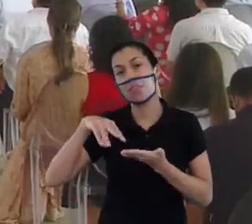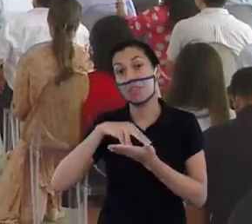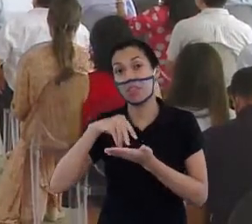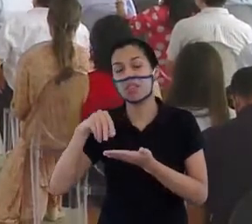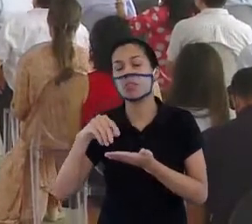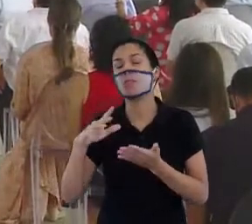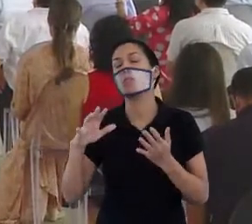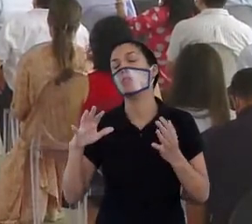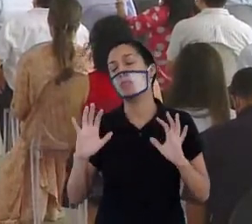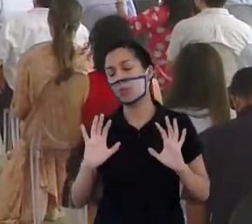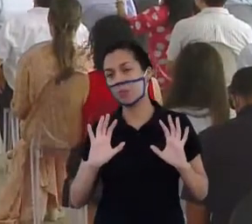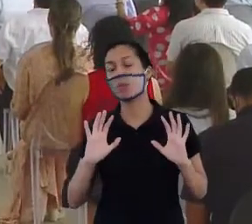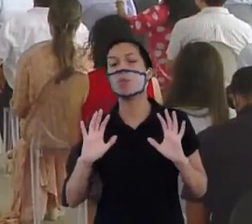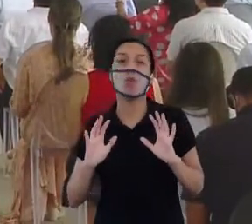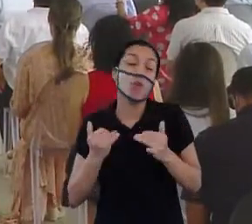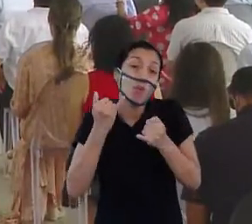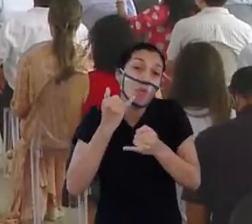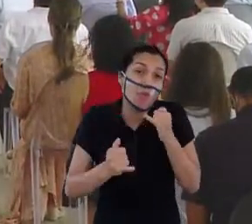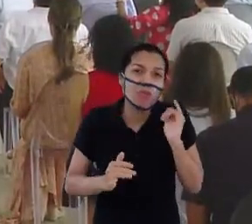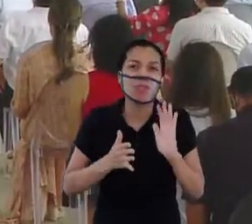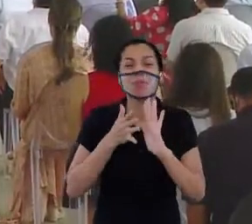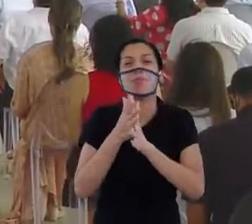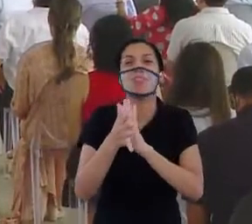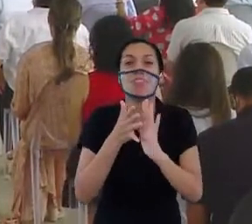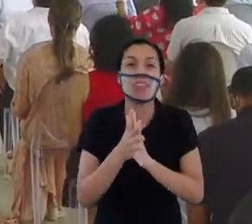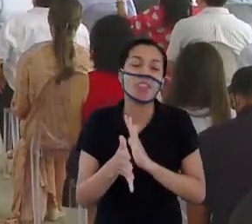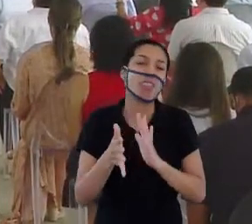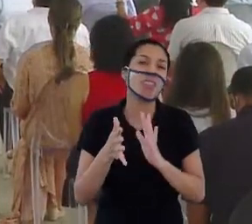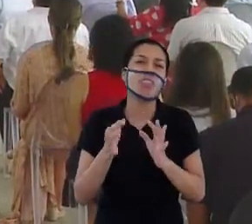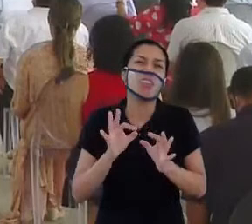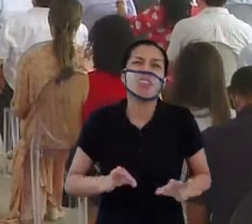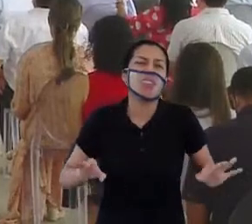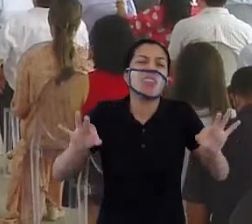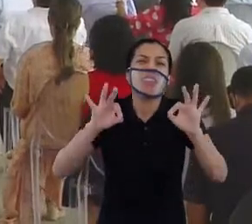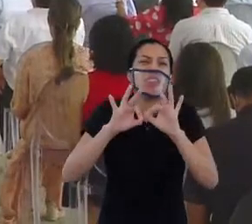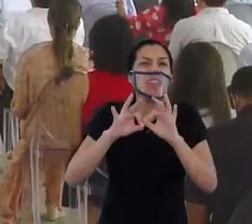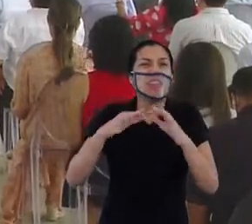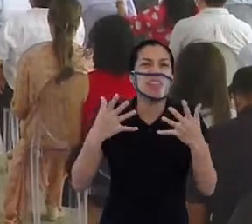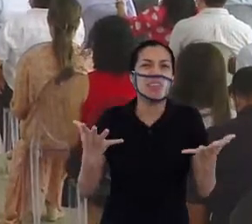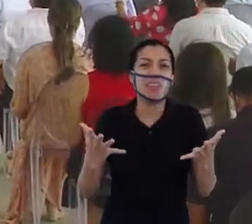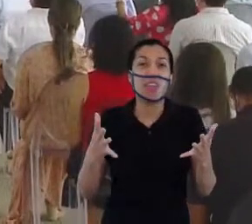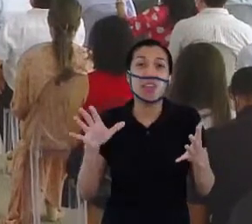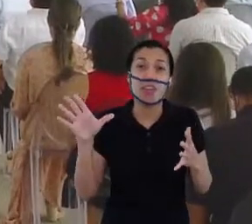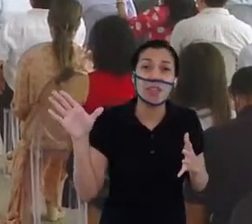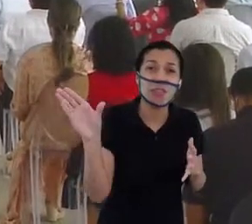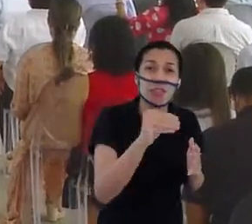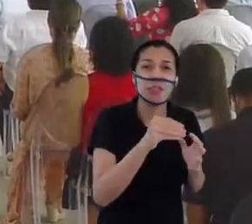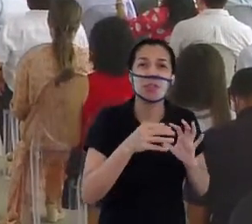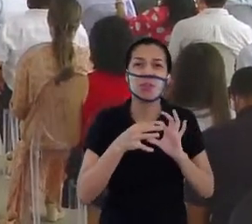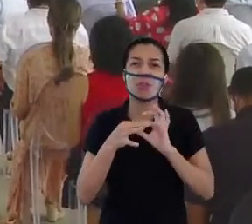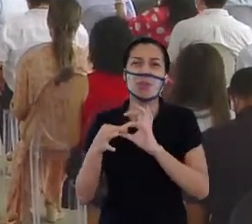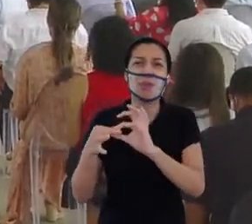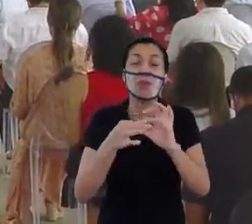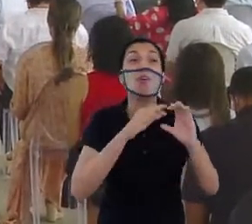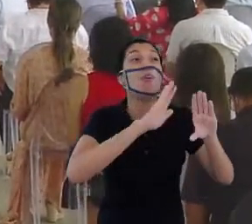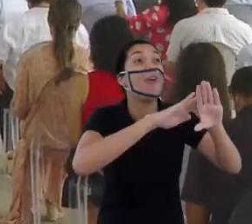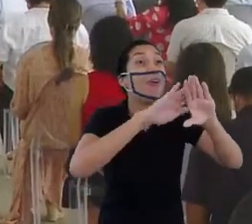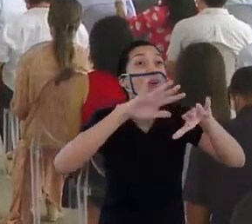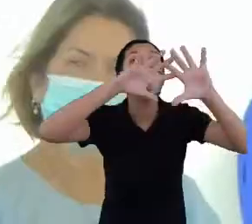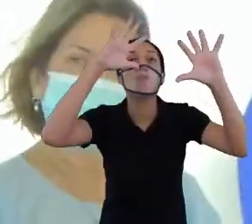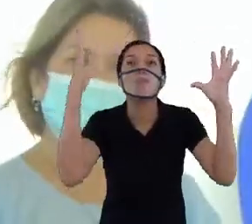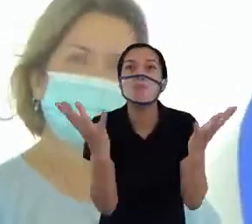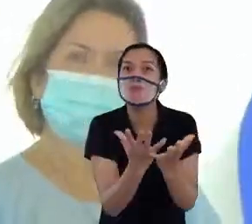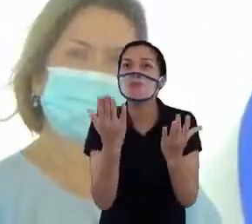quiero terminar diciendo que es muy importante que entre todos le contamos al mundo qué es lo que